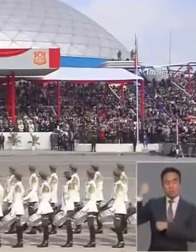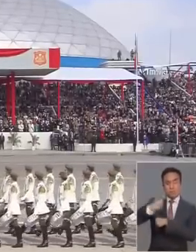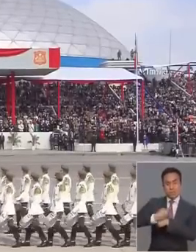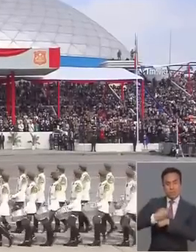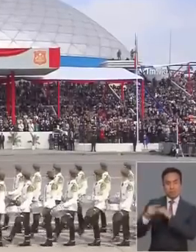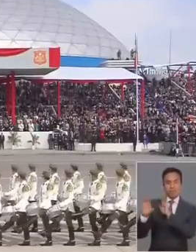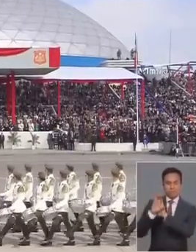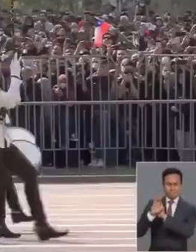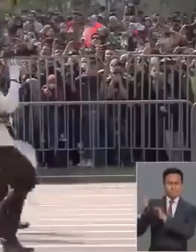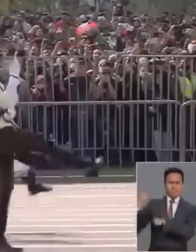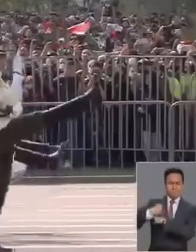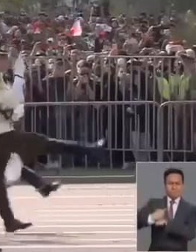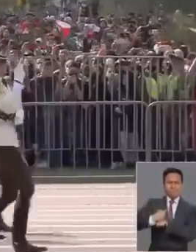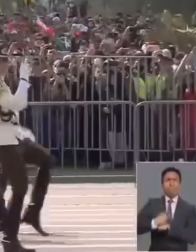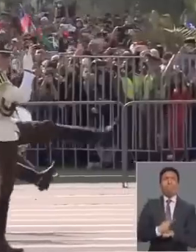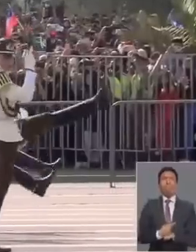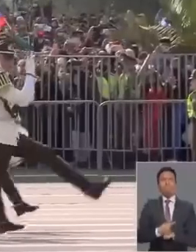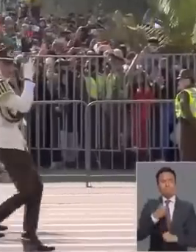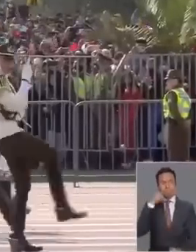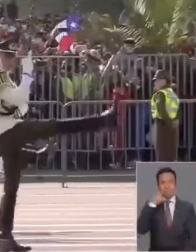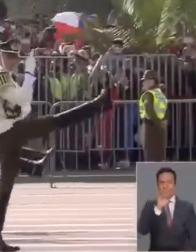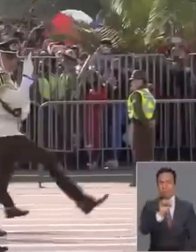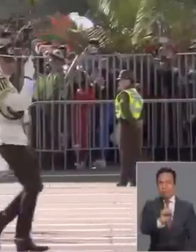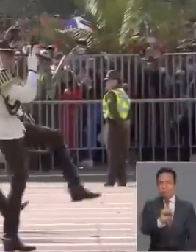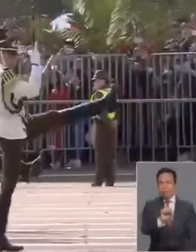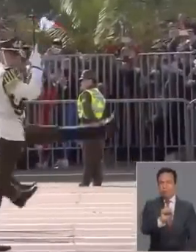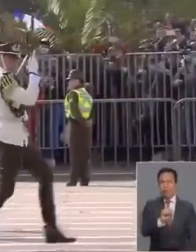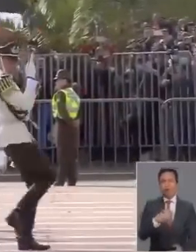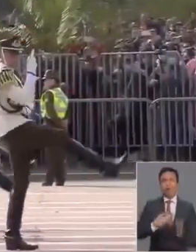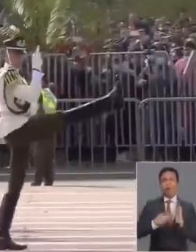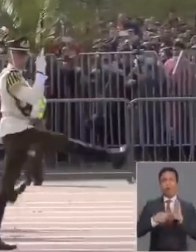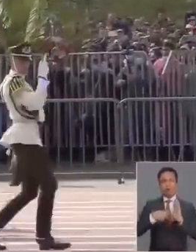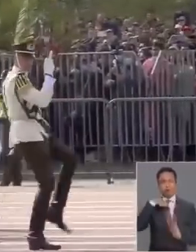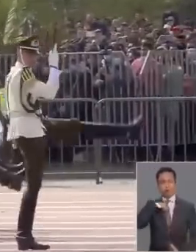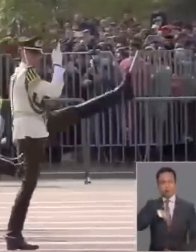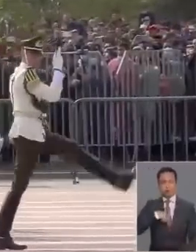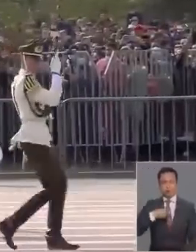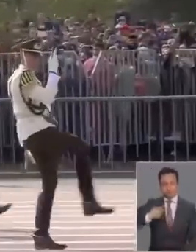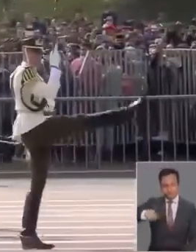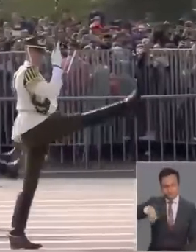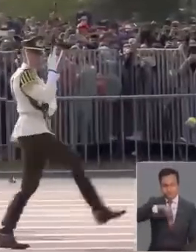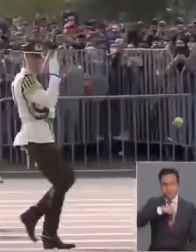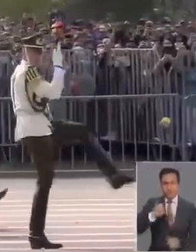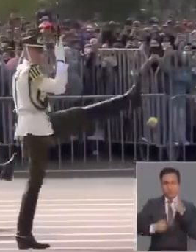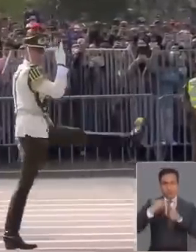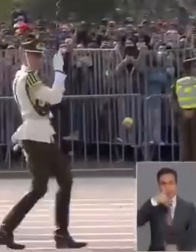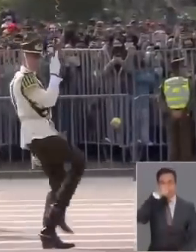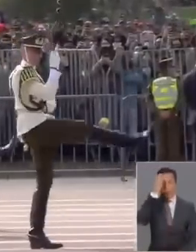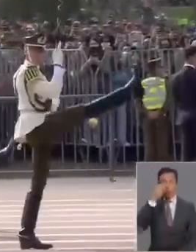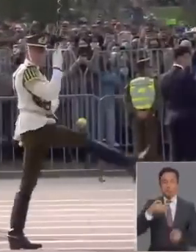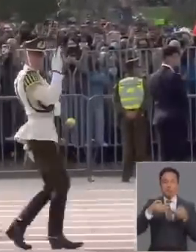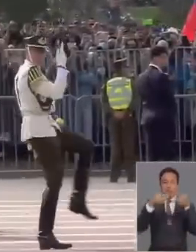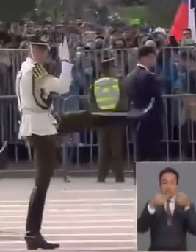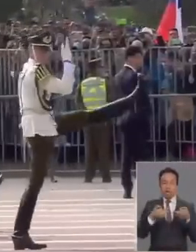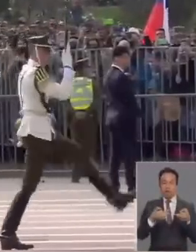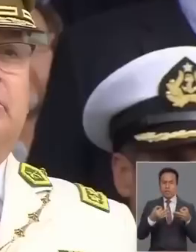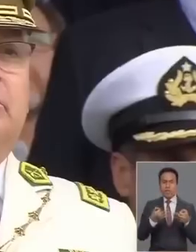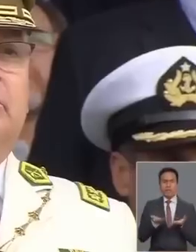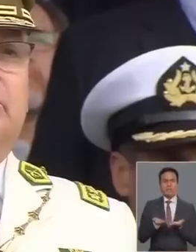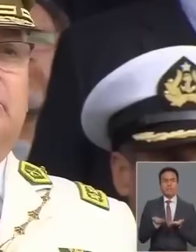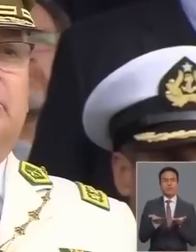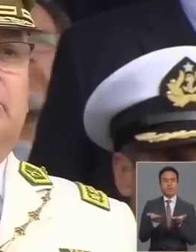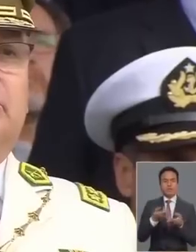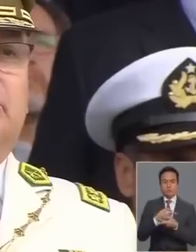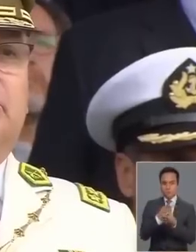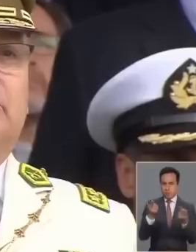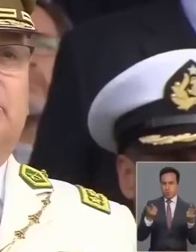Uh-huh. Se desfila de una manera completamente diferente y pues claro, porque está influenciado por las marchas militares alemanas y austriacas. También